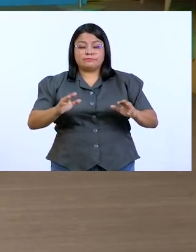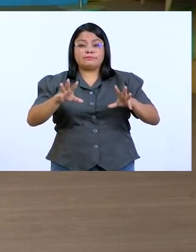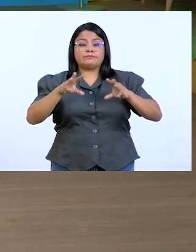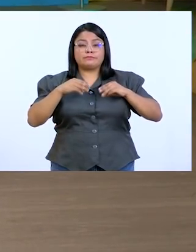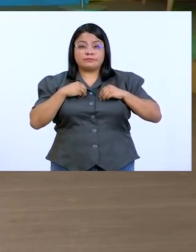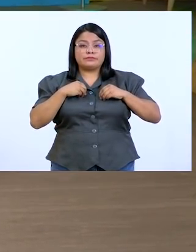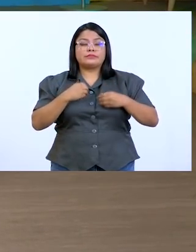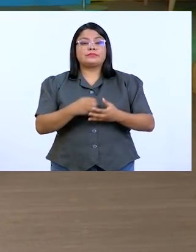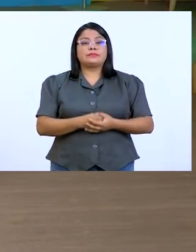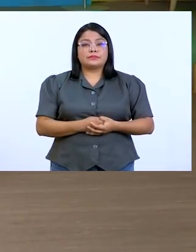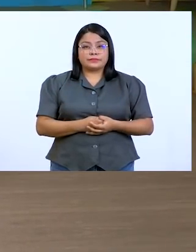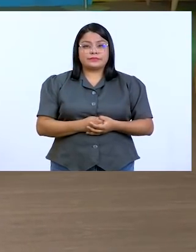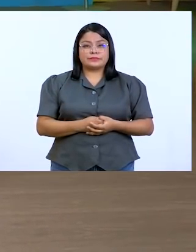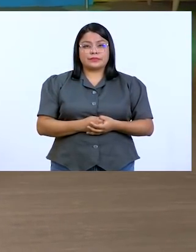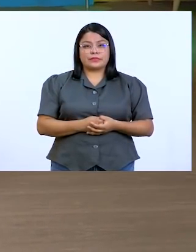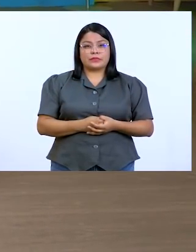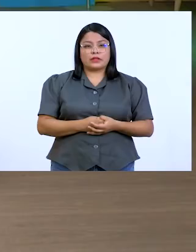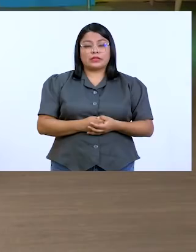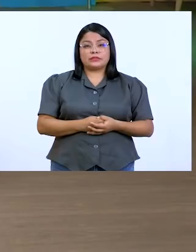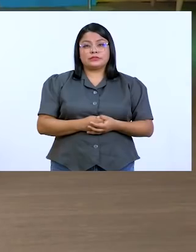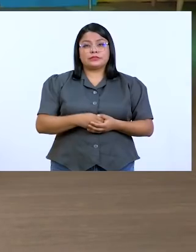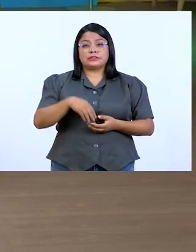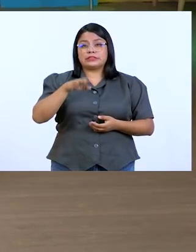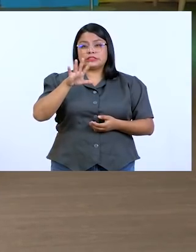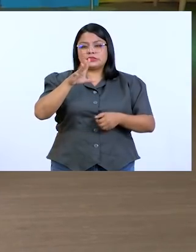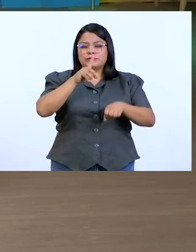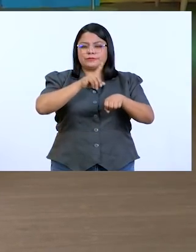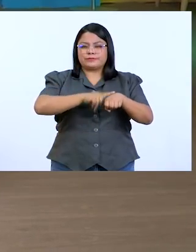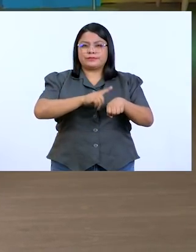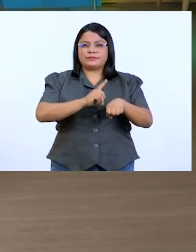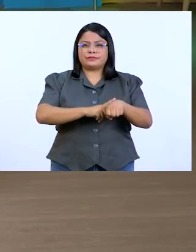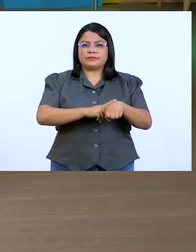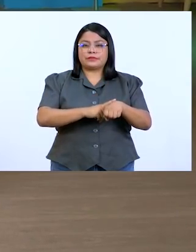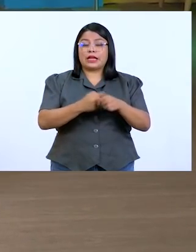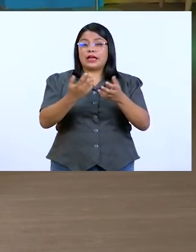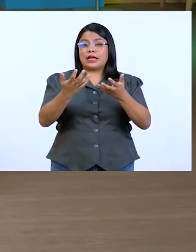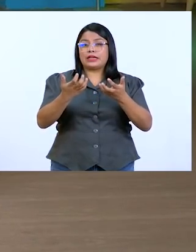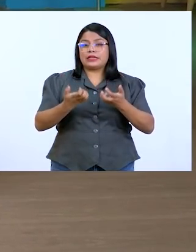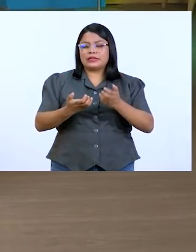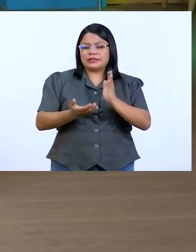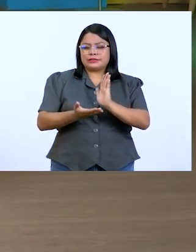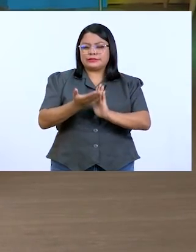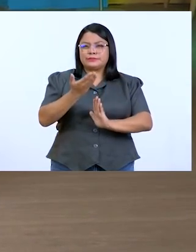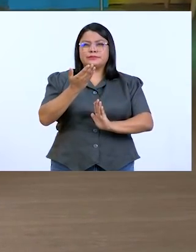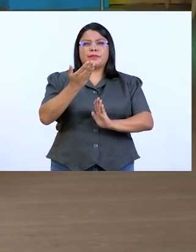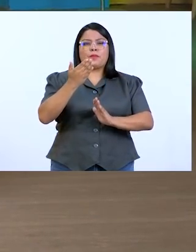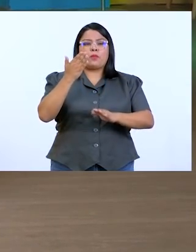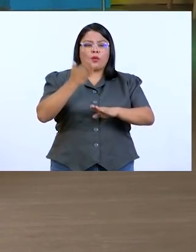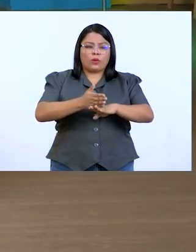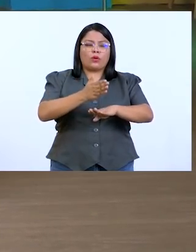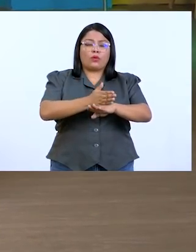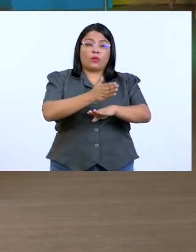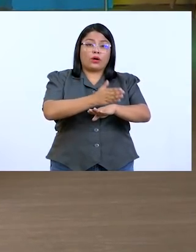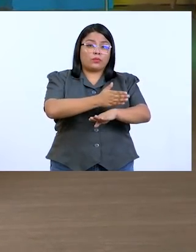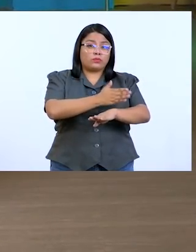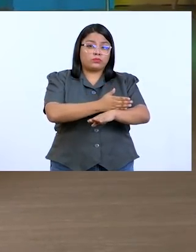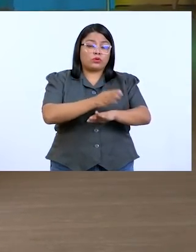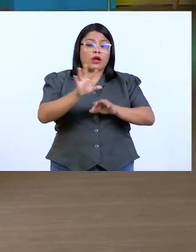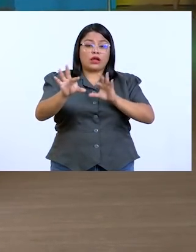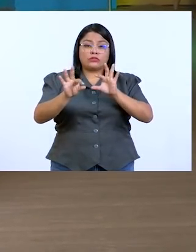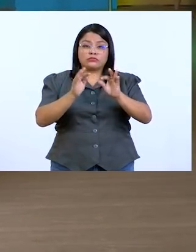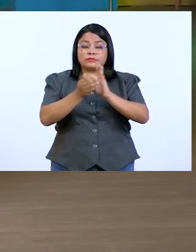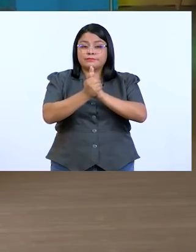niños y las niñas puedan tener. Estos 5 momentos buscan desarrollar paso a